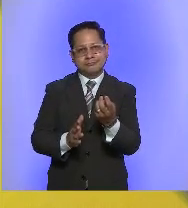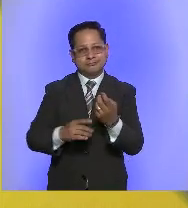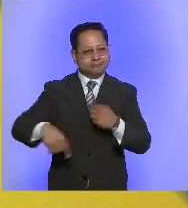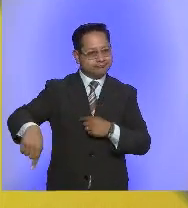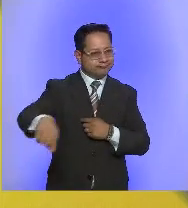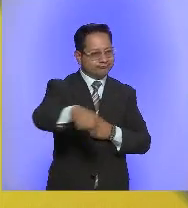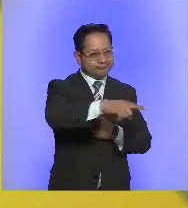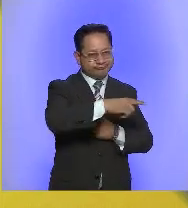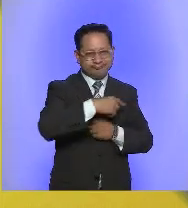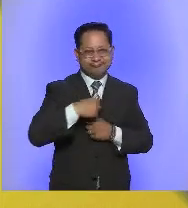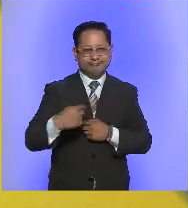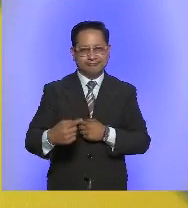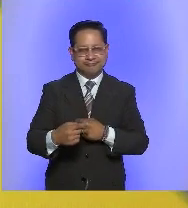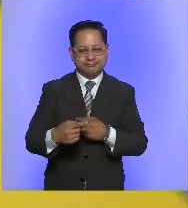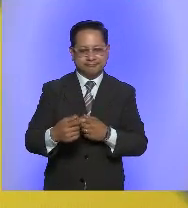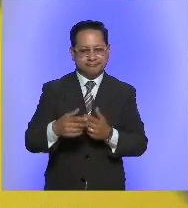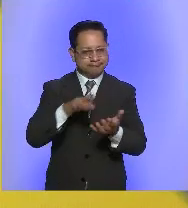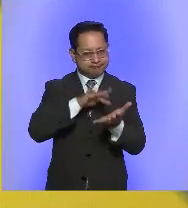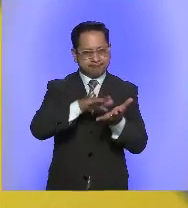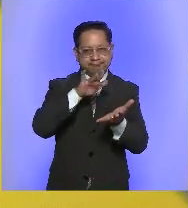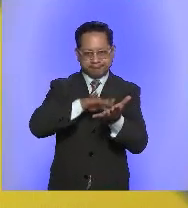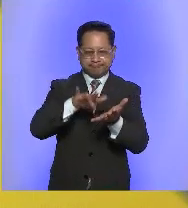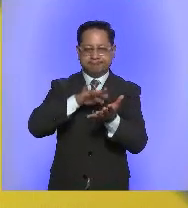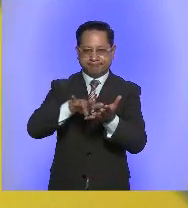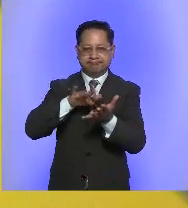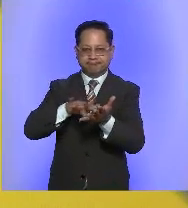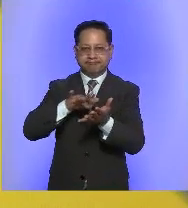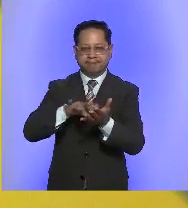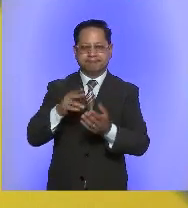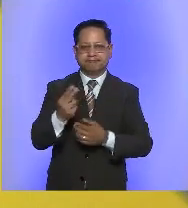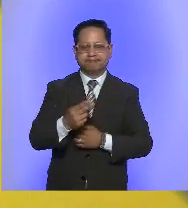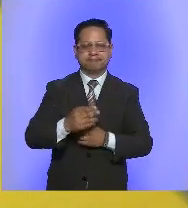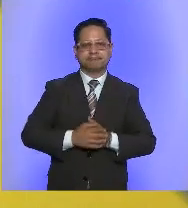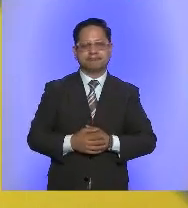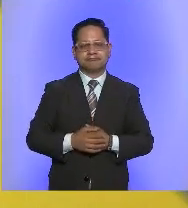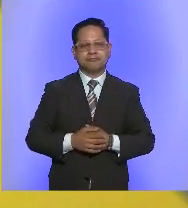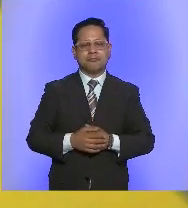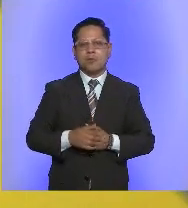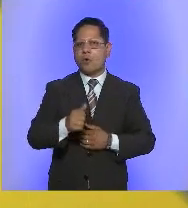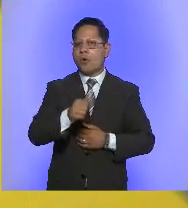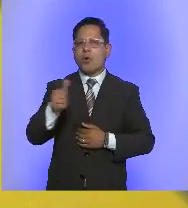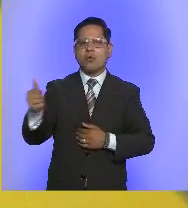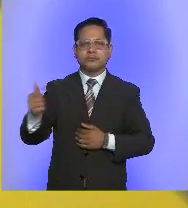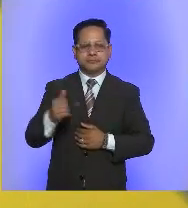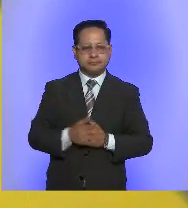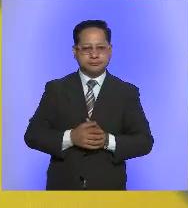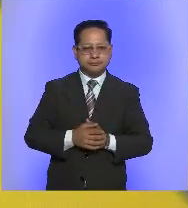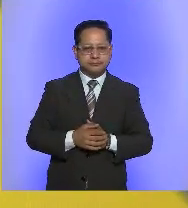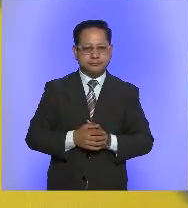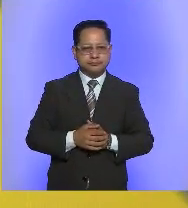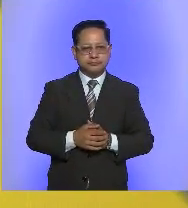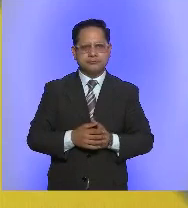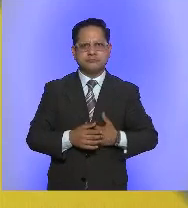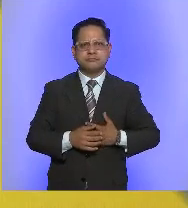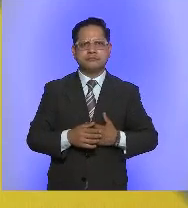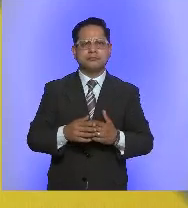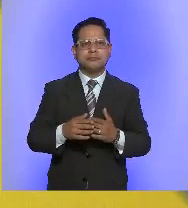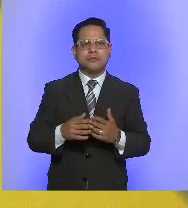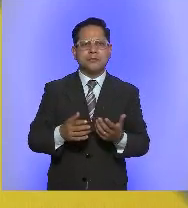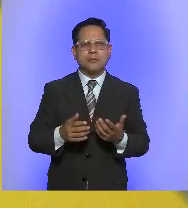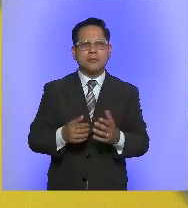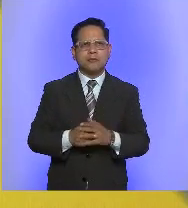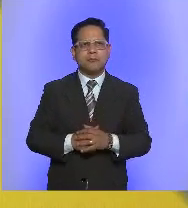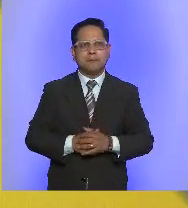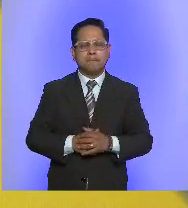lista nominal. Otra cosa que tenemos que hacer, ¿cómo vamos a visualizar una política de inclusión?